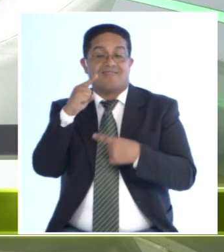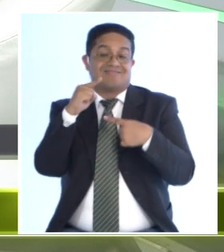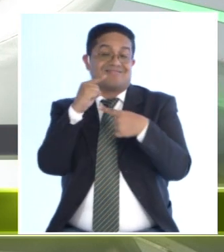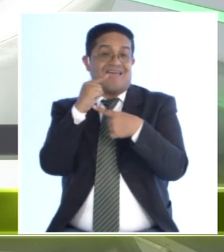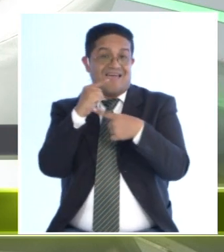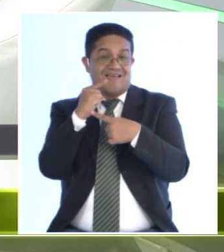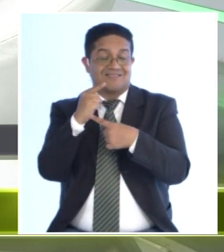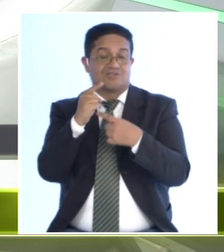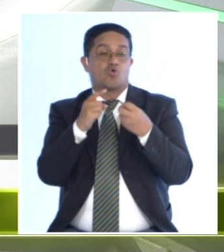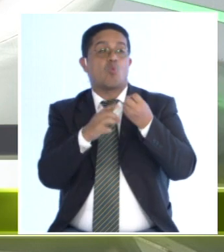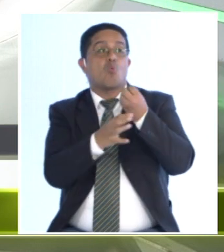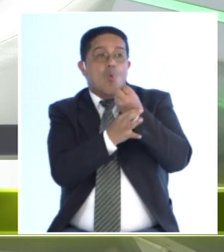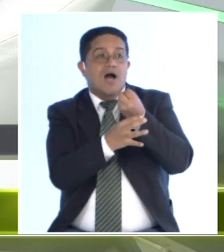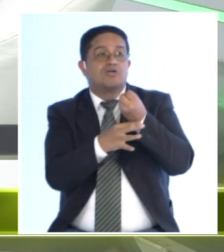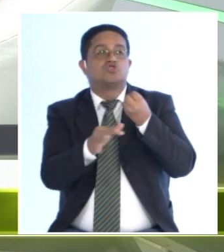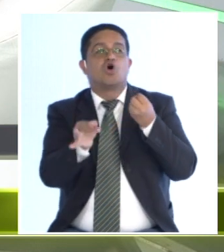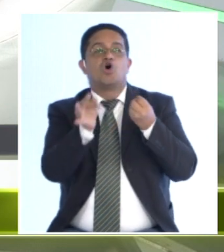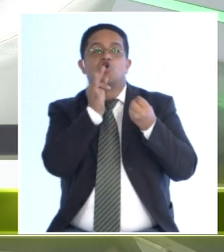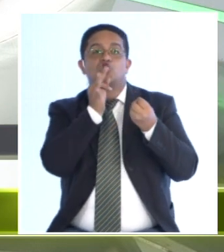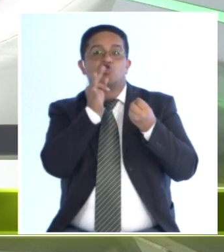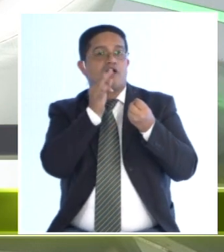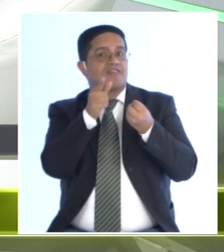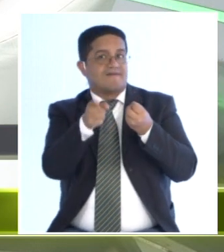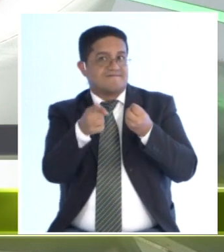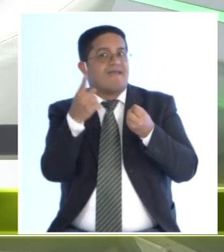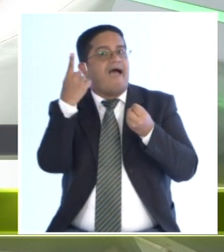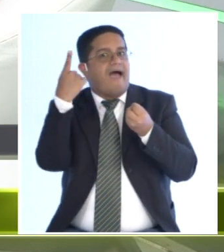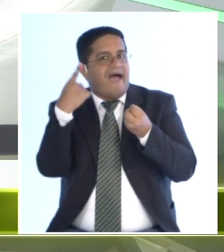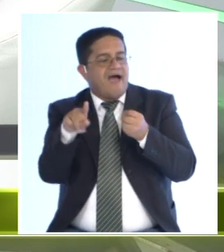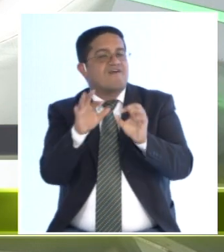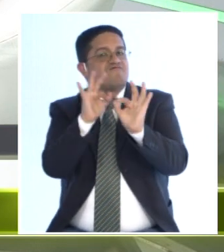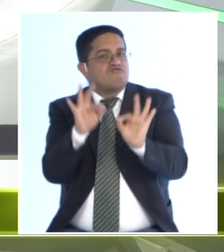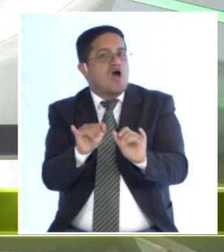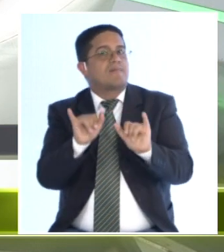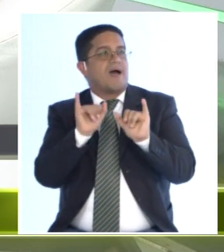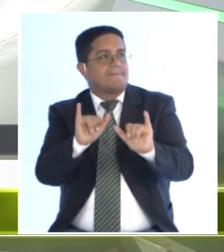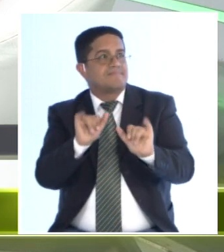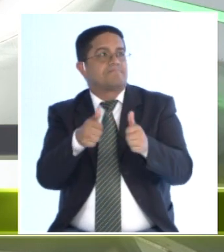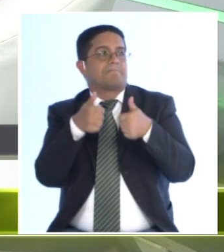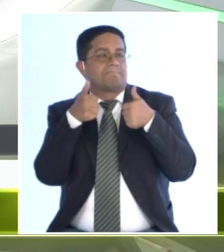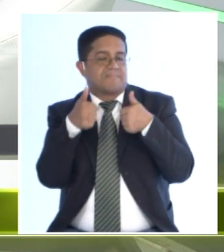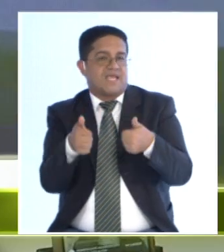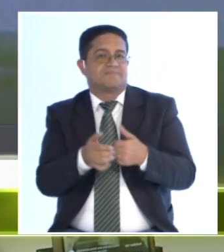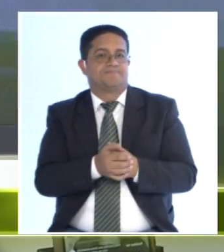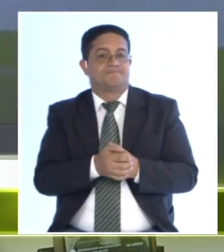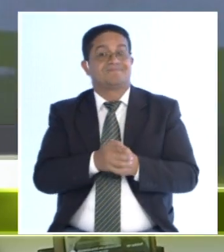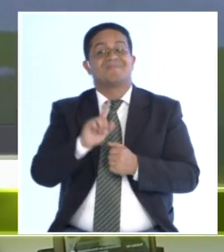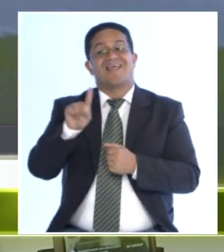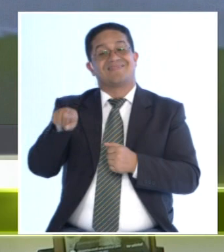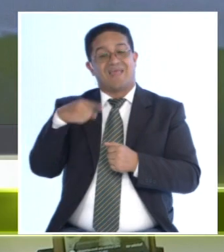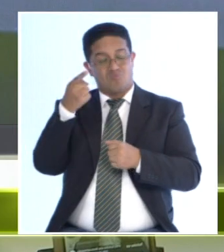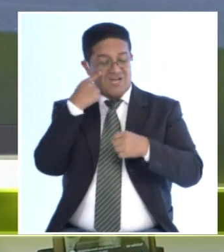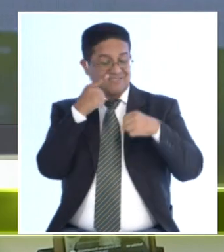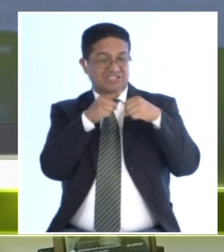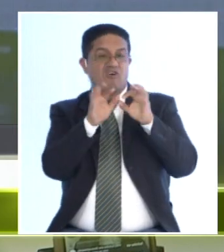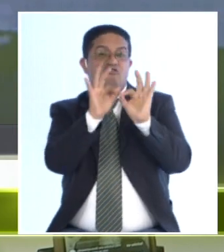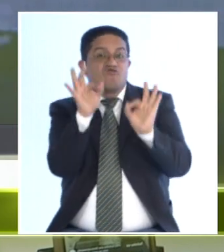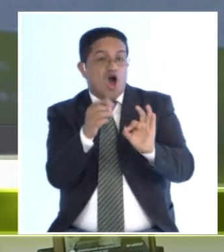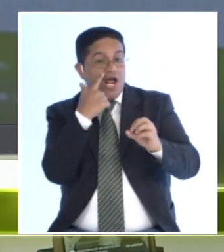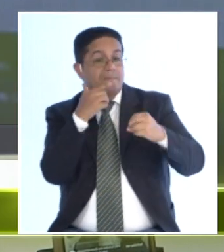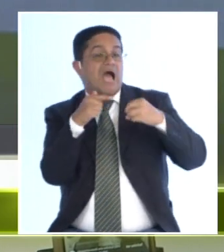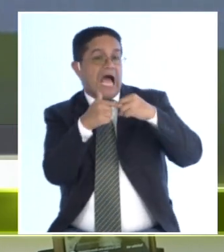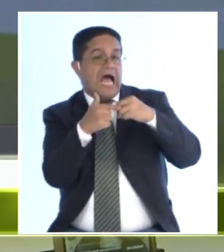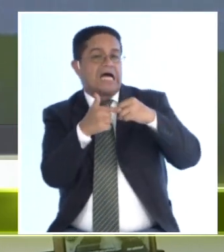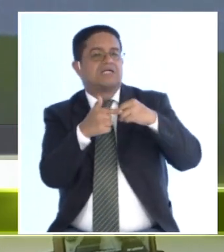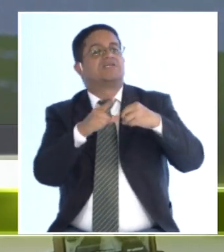fémur todavía no ha sido deformada. Cuando hay deformidad, es decir, cuando cambia la esfera, ya el tratamiento es